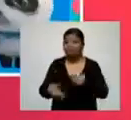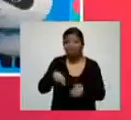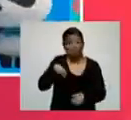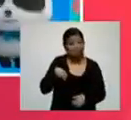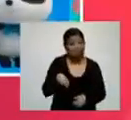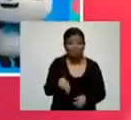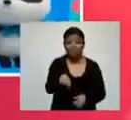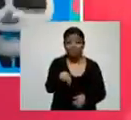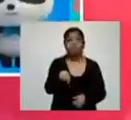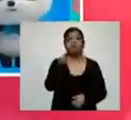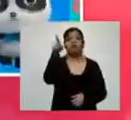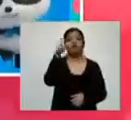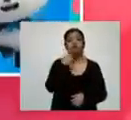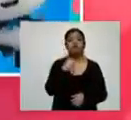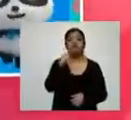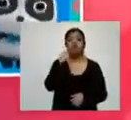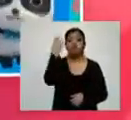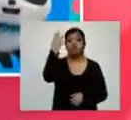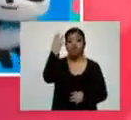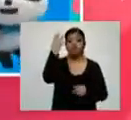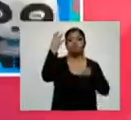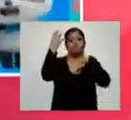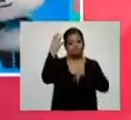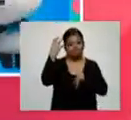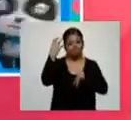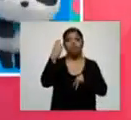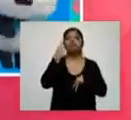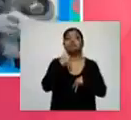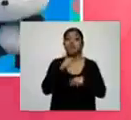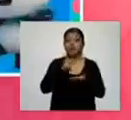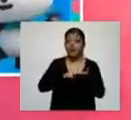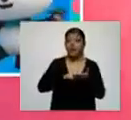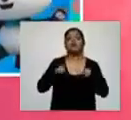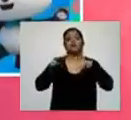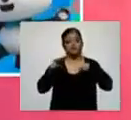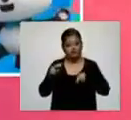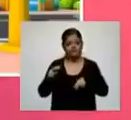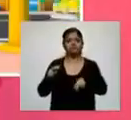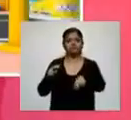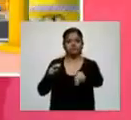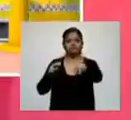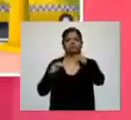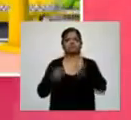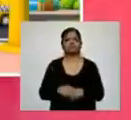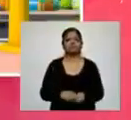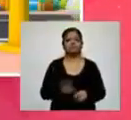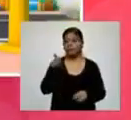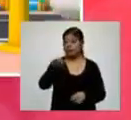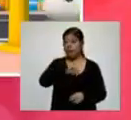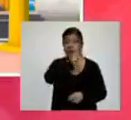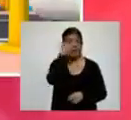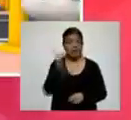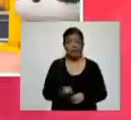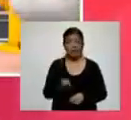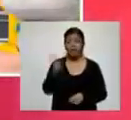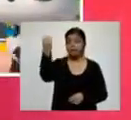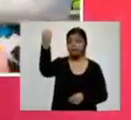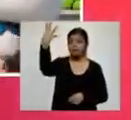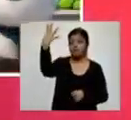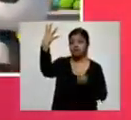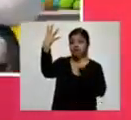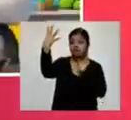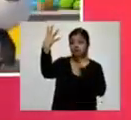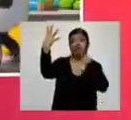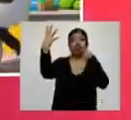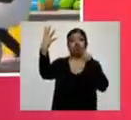calle. Para en rojo y cruza en verde. Ia, ia, oh. Nunca cruces la calle cuando el semáforo está en